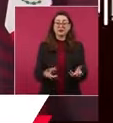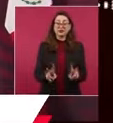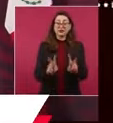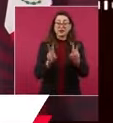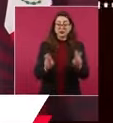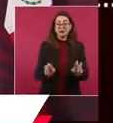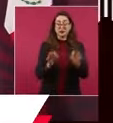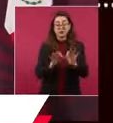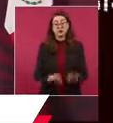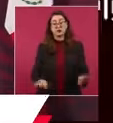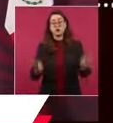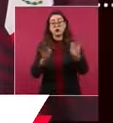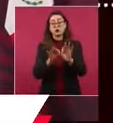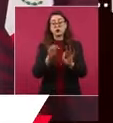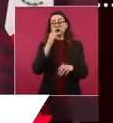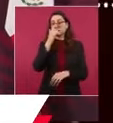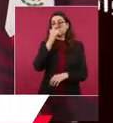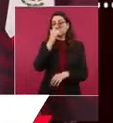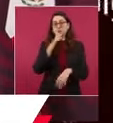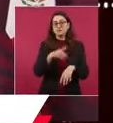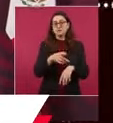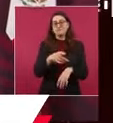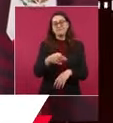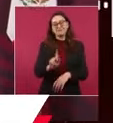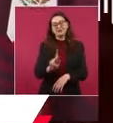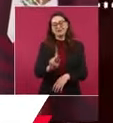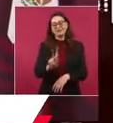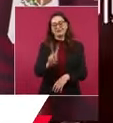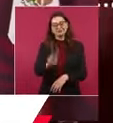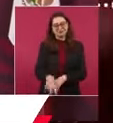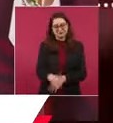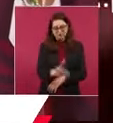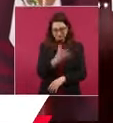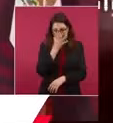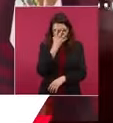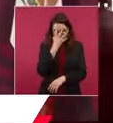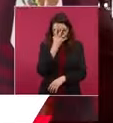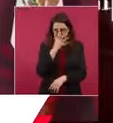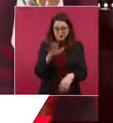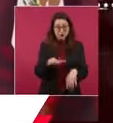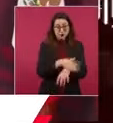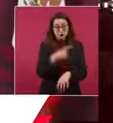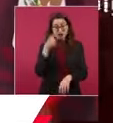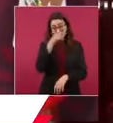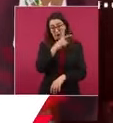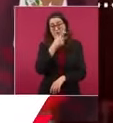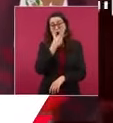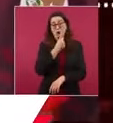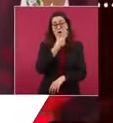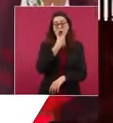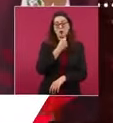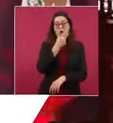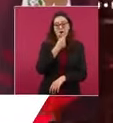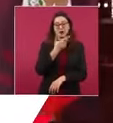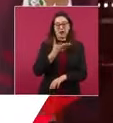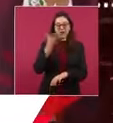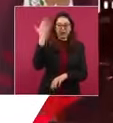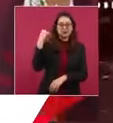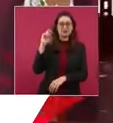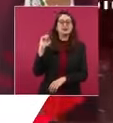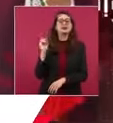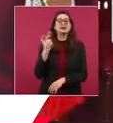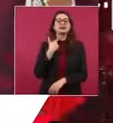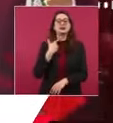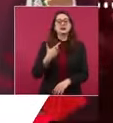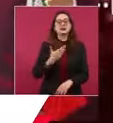prácticamente estaba y todavía tiene resquicios de consumiendo al país, de tal manera que lo de ayer de